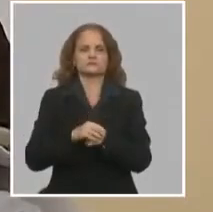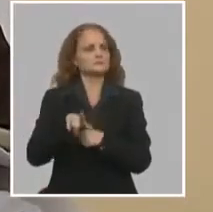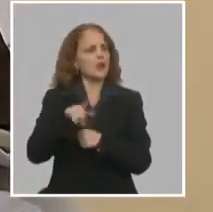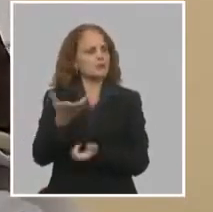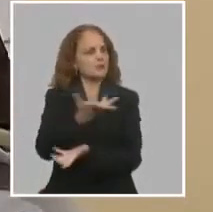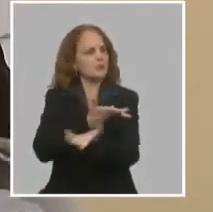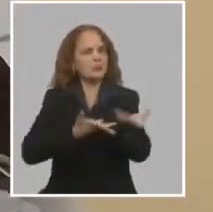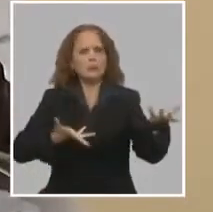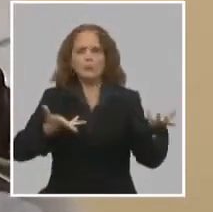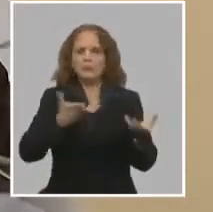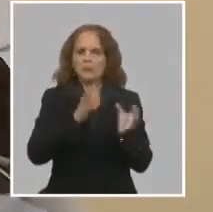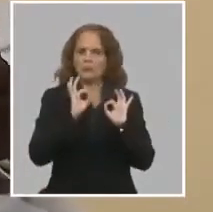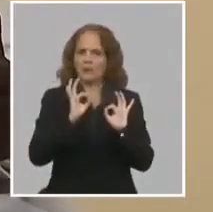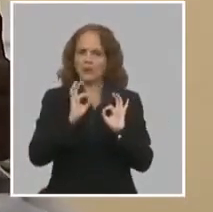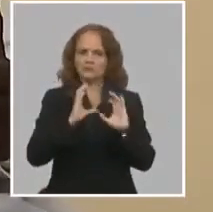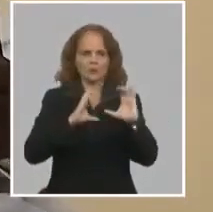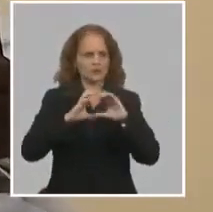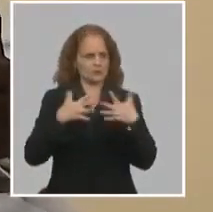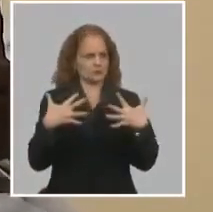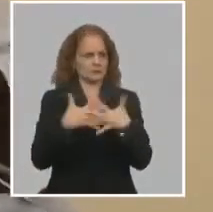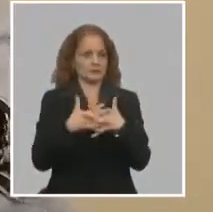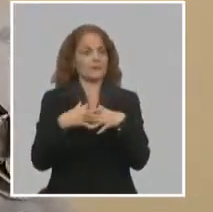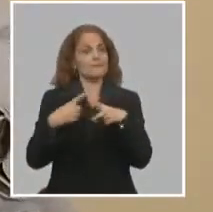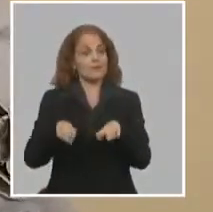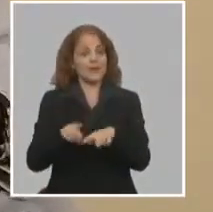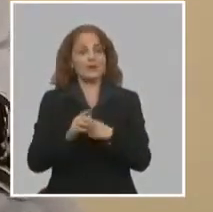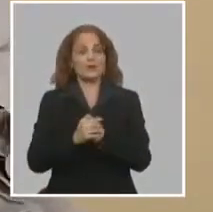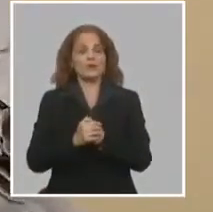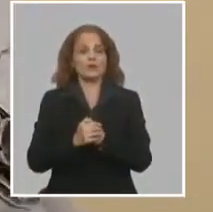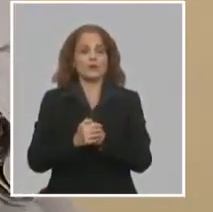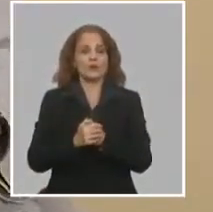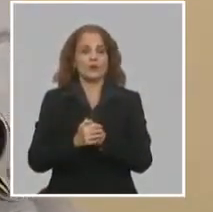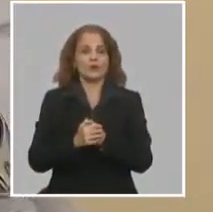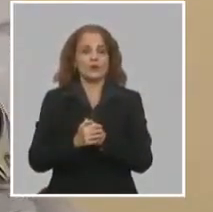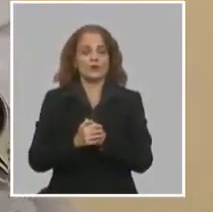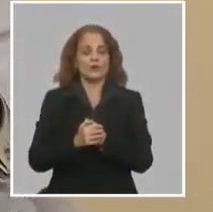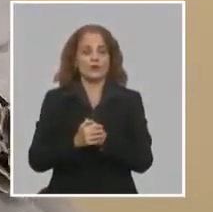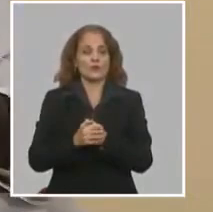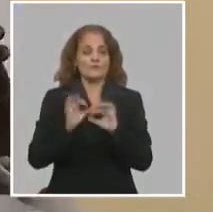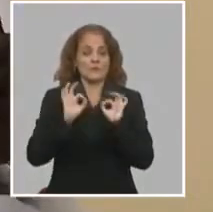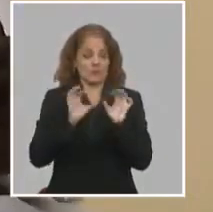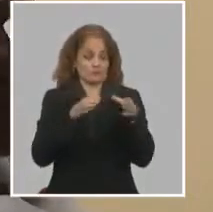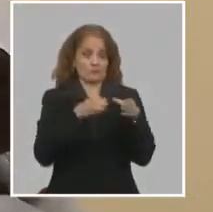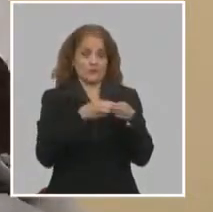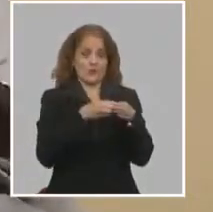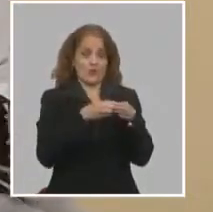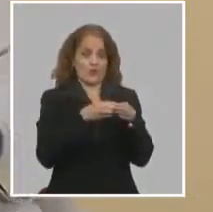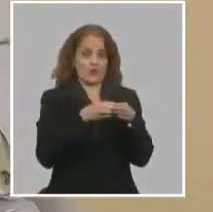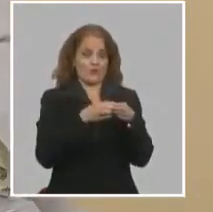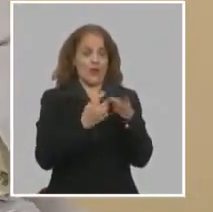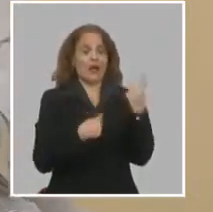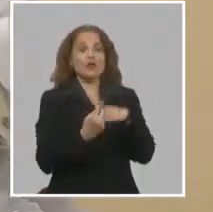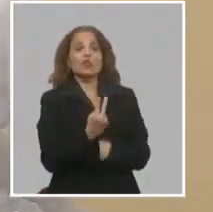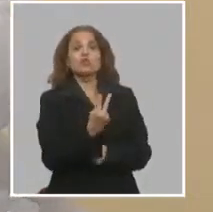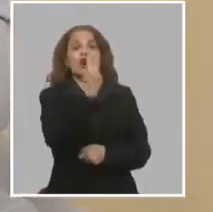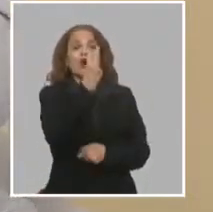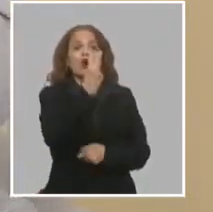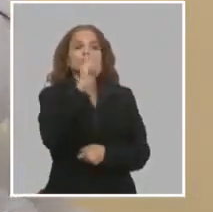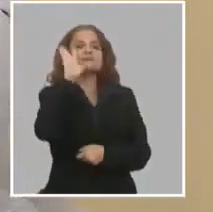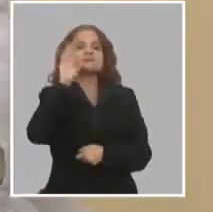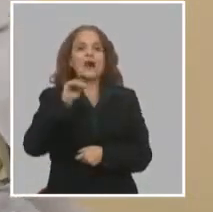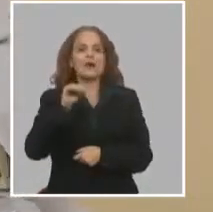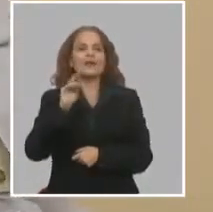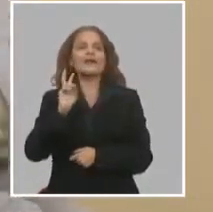comunicación era un problema. Prácticamente de los 11, dos dominábamos el francés, el